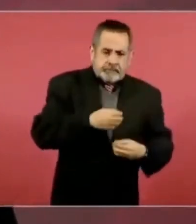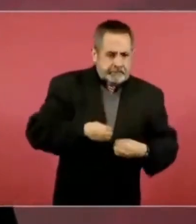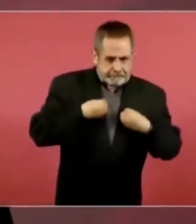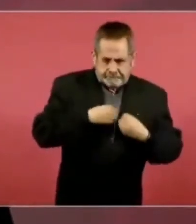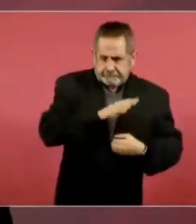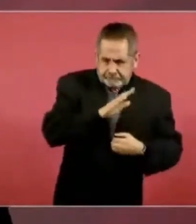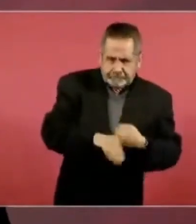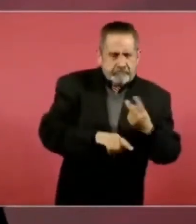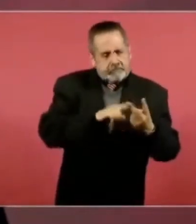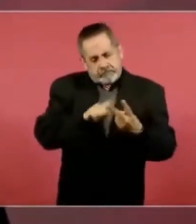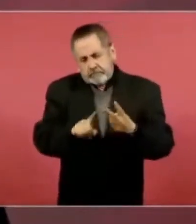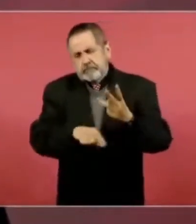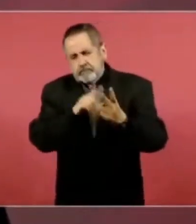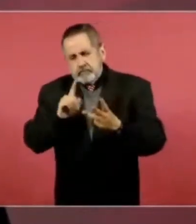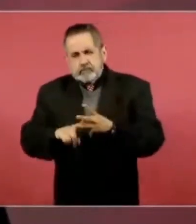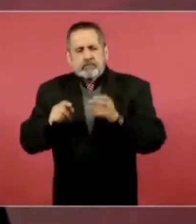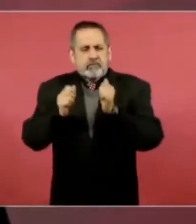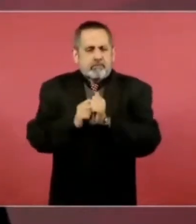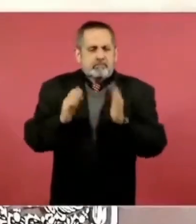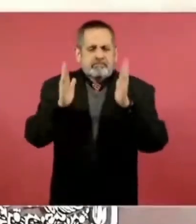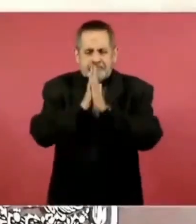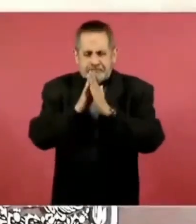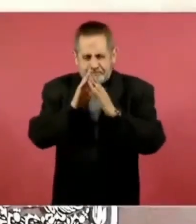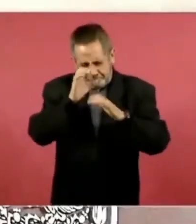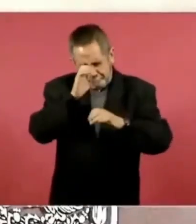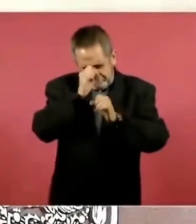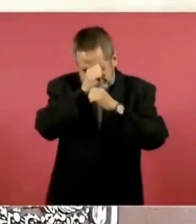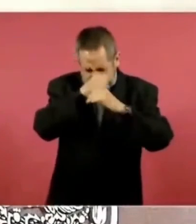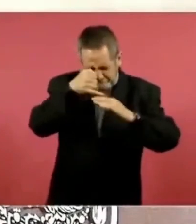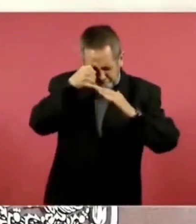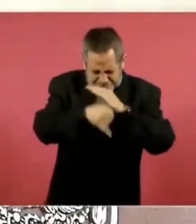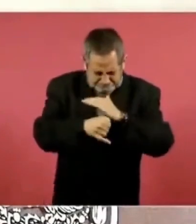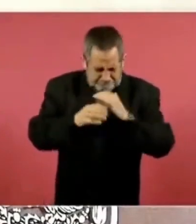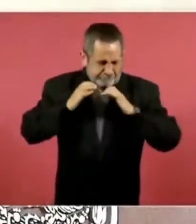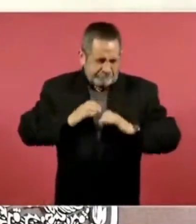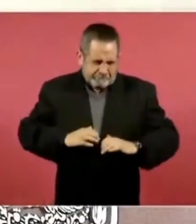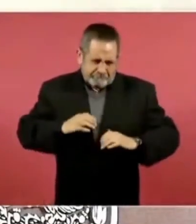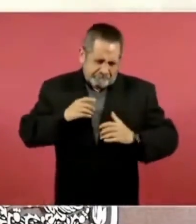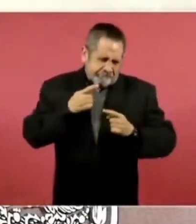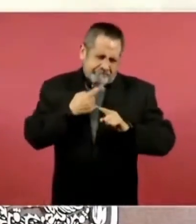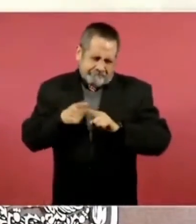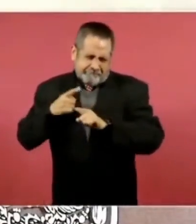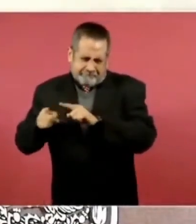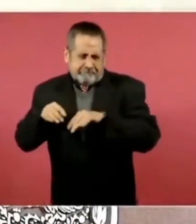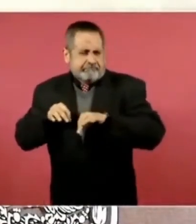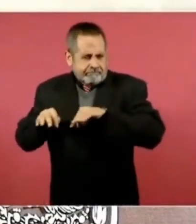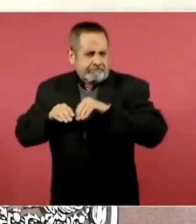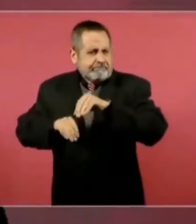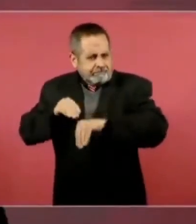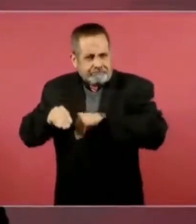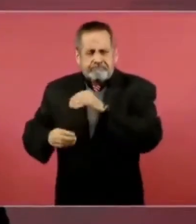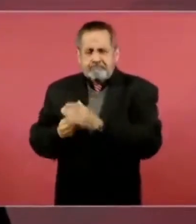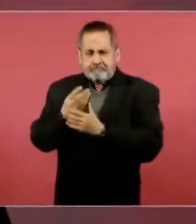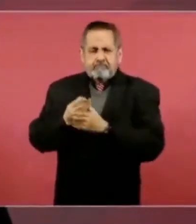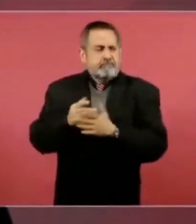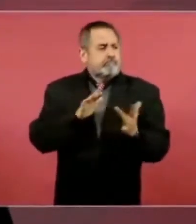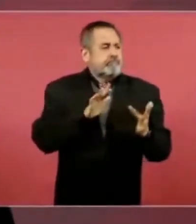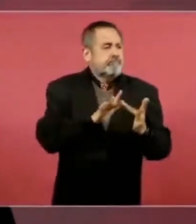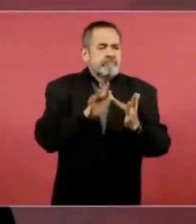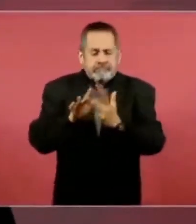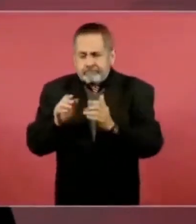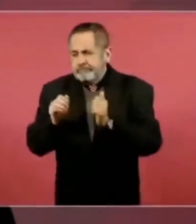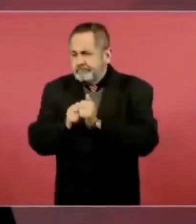con mecanismos de tipo forense que se están trabajando. Se ha estado trabajando y se ha estado haciendo contacto,